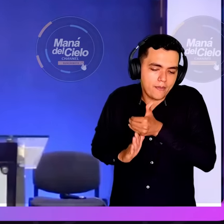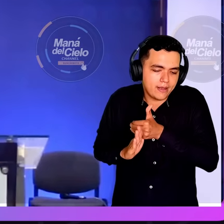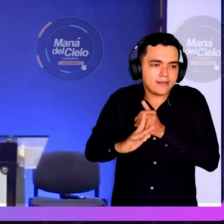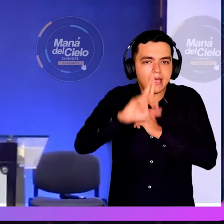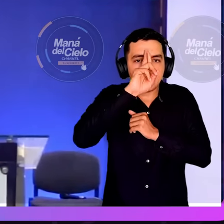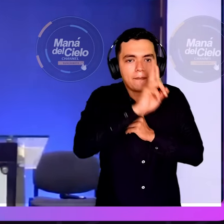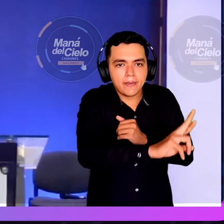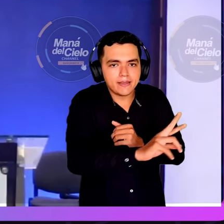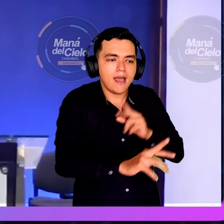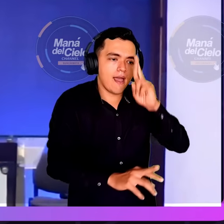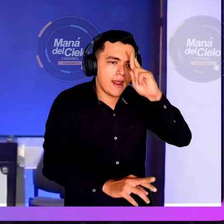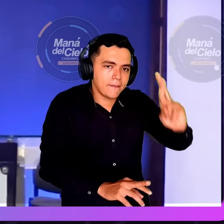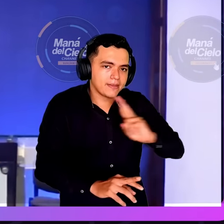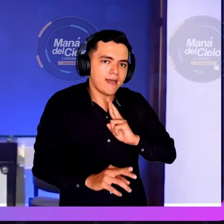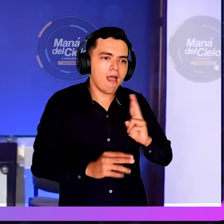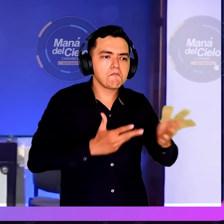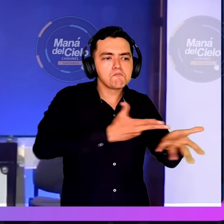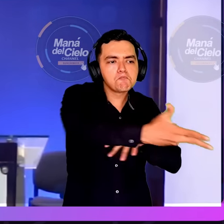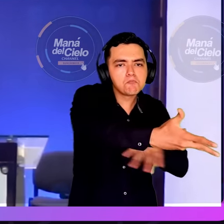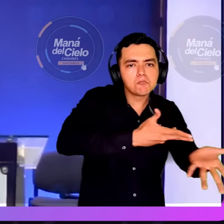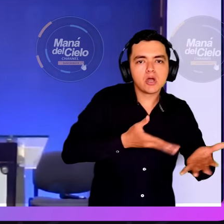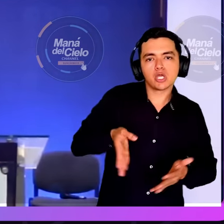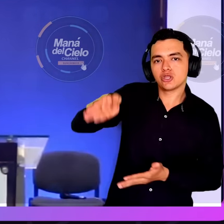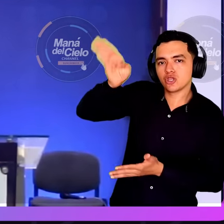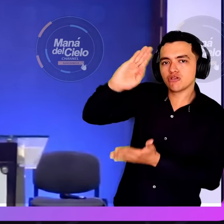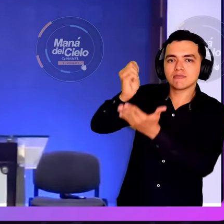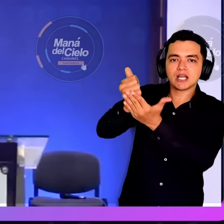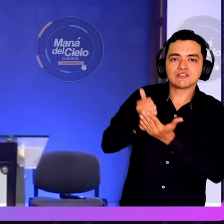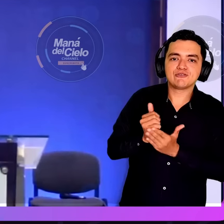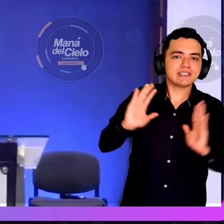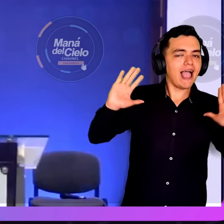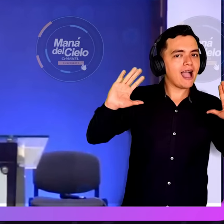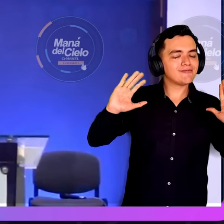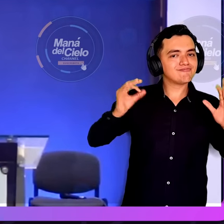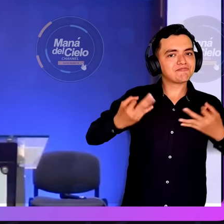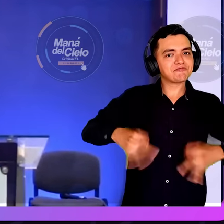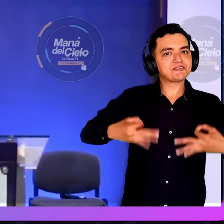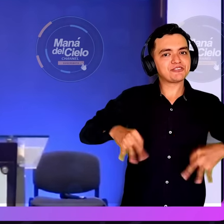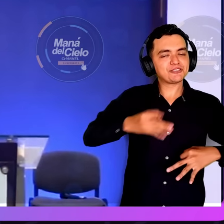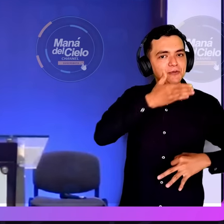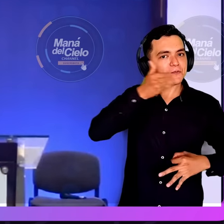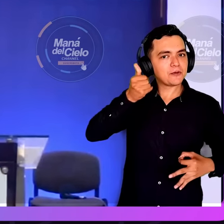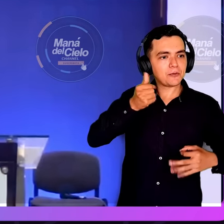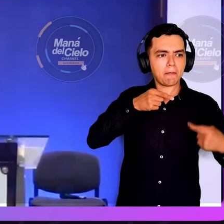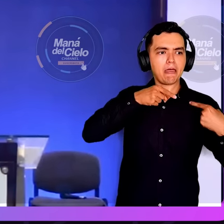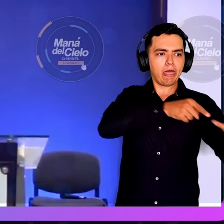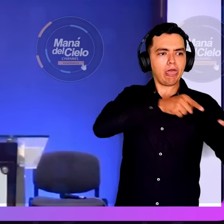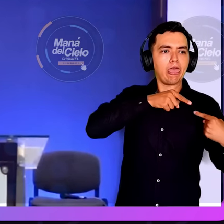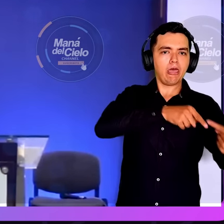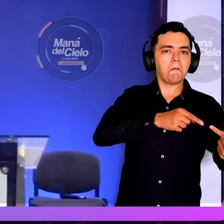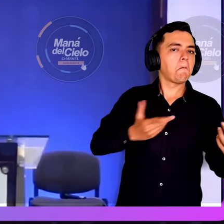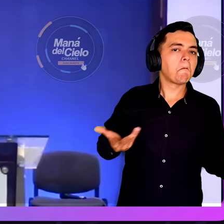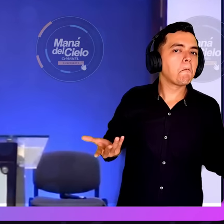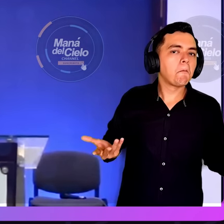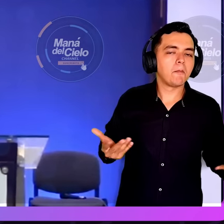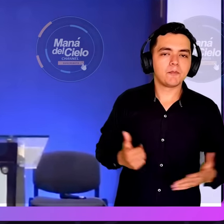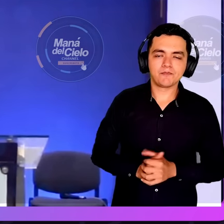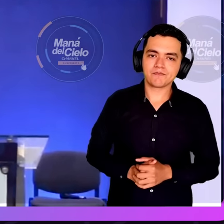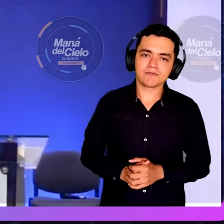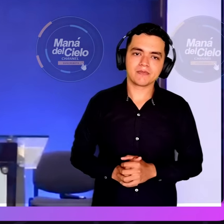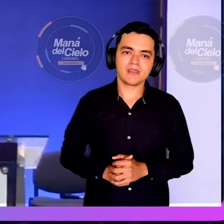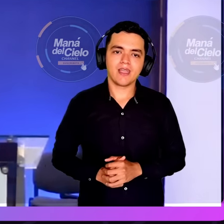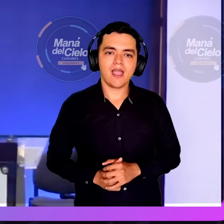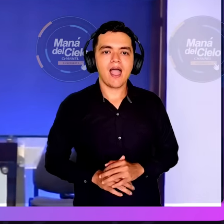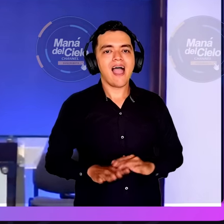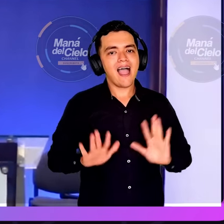Mari, ¿te acuerdas lo que habíamos hablado? Mija, tú tenías la razón. Claro, a los hombres les cuesta